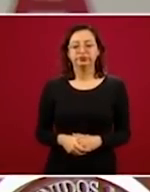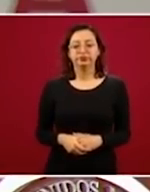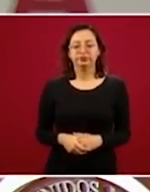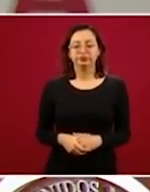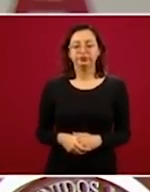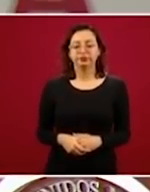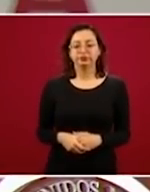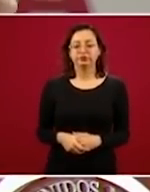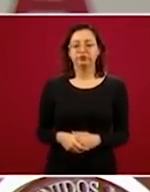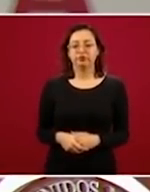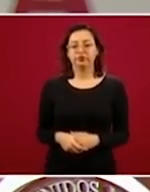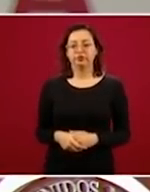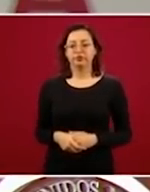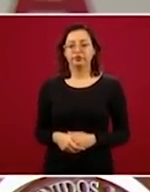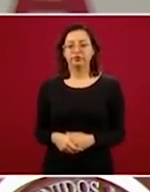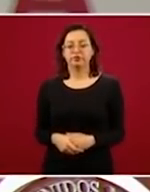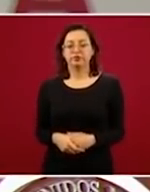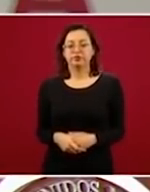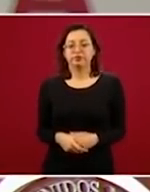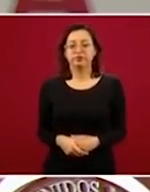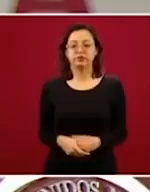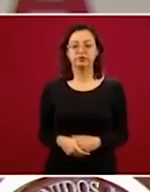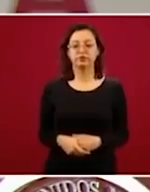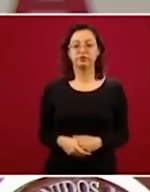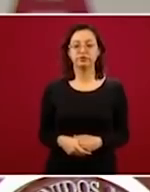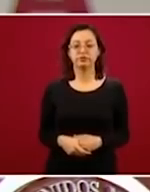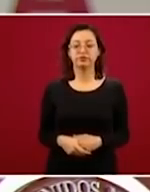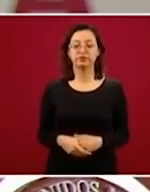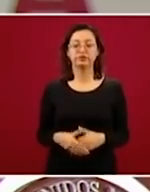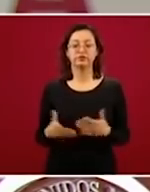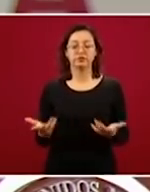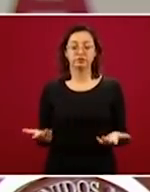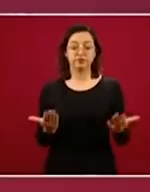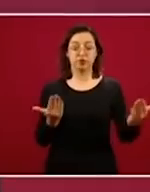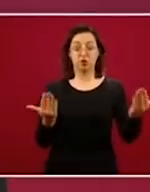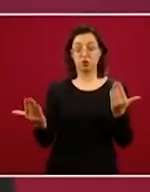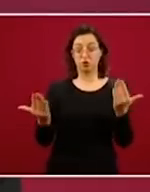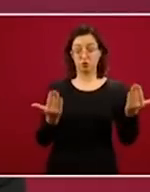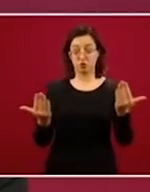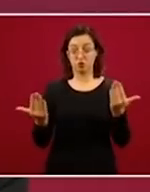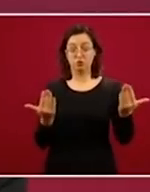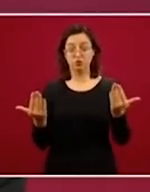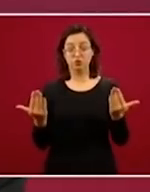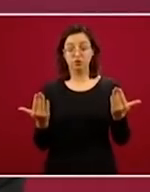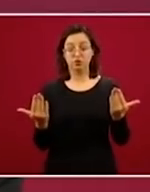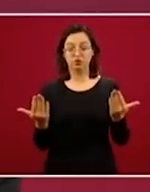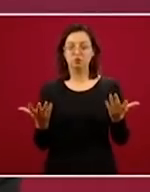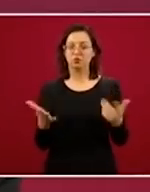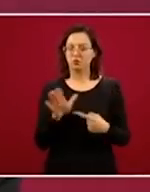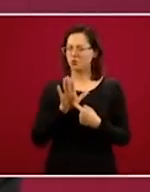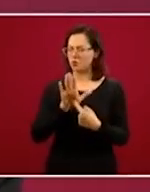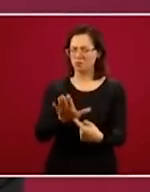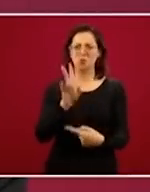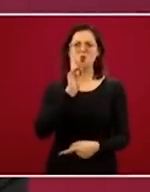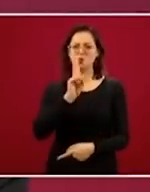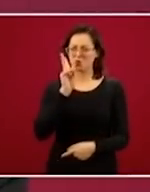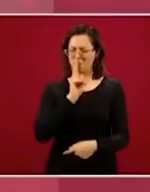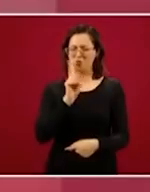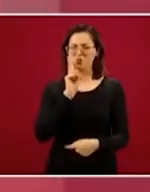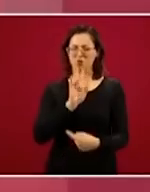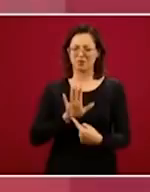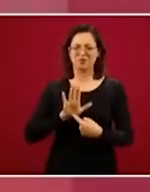creció mucho más la matrícula y eso es fácil de probar